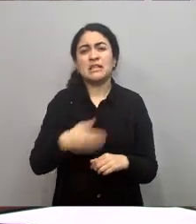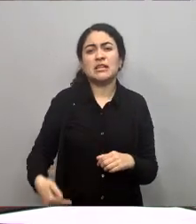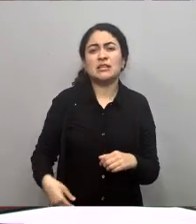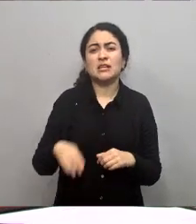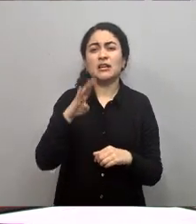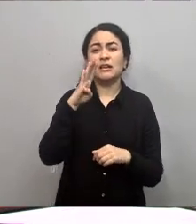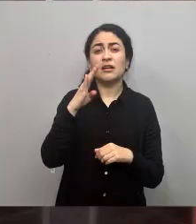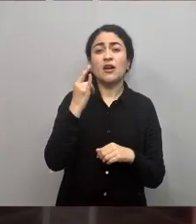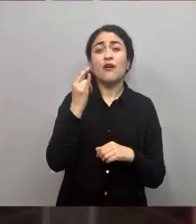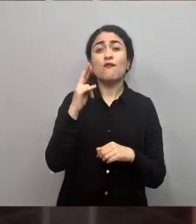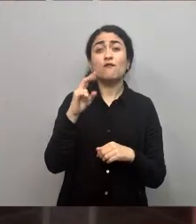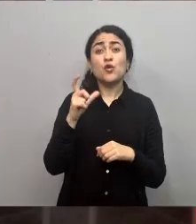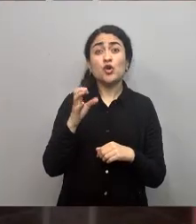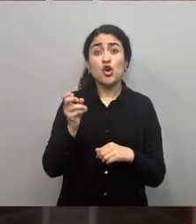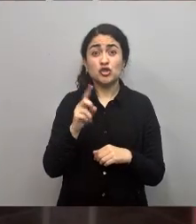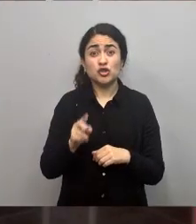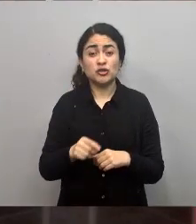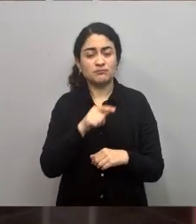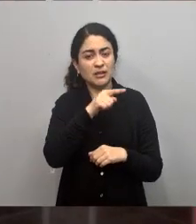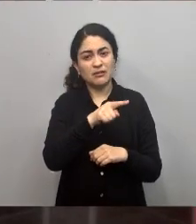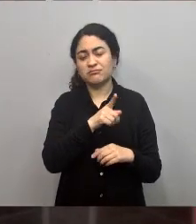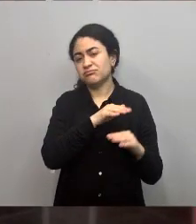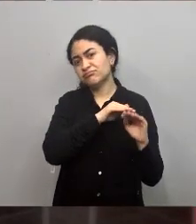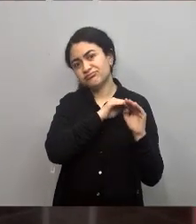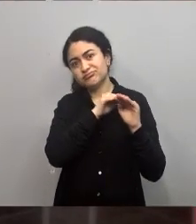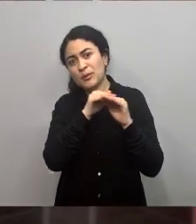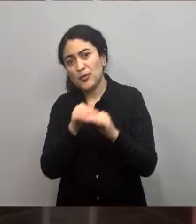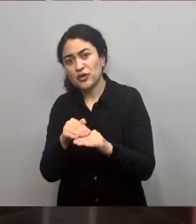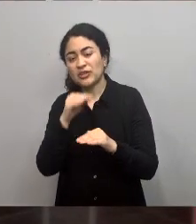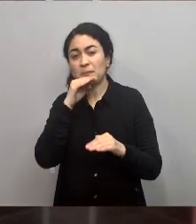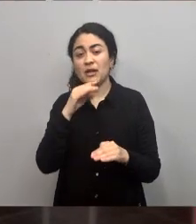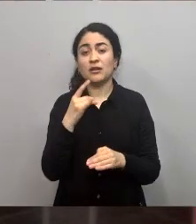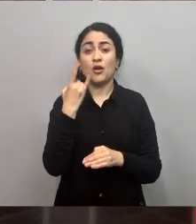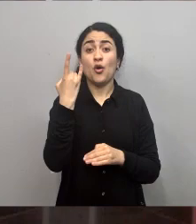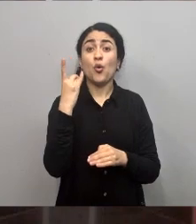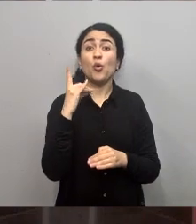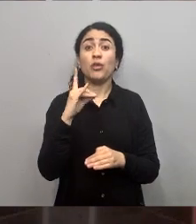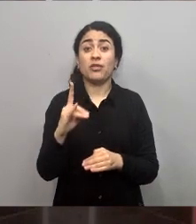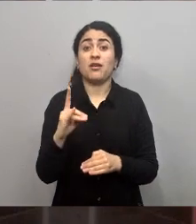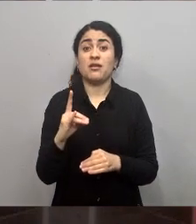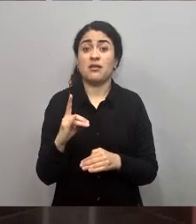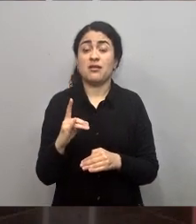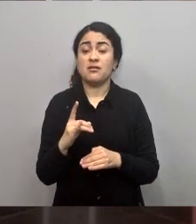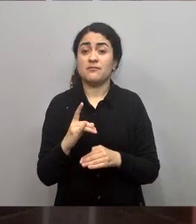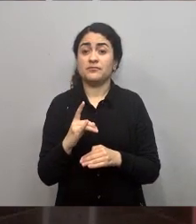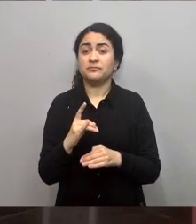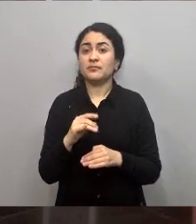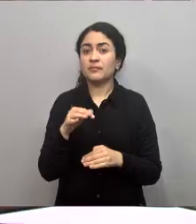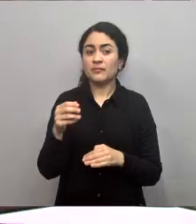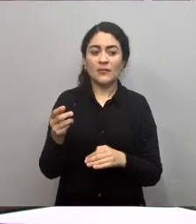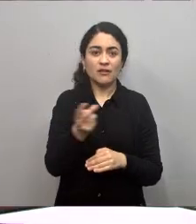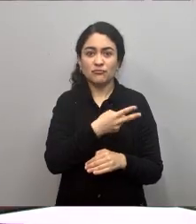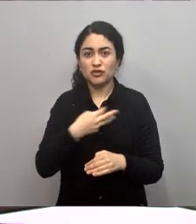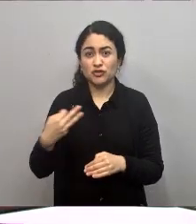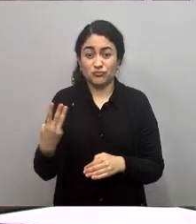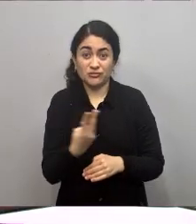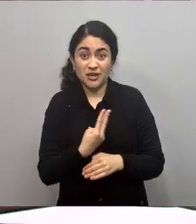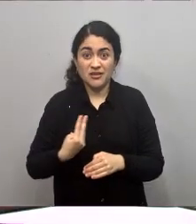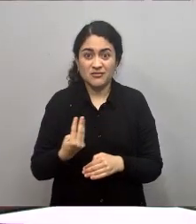doctor Roberto Burgos. El doctor Roberto Burgos, exactamente, y la bancada de la UDI, ya de manera entre los tres bloques